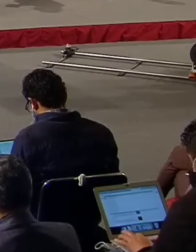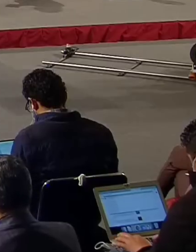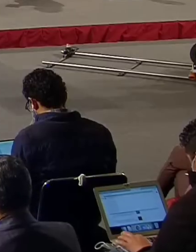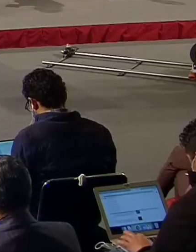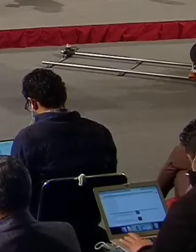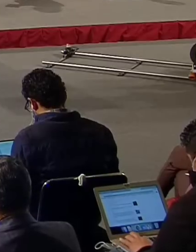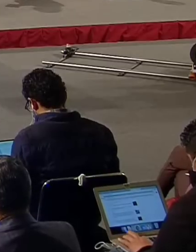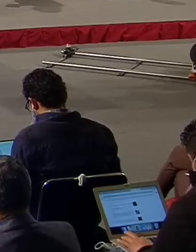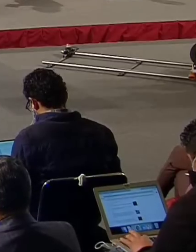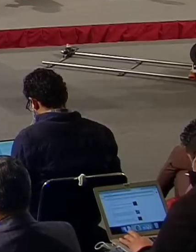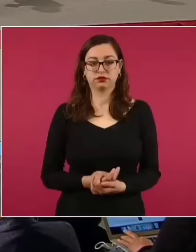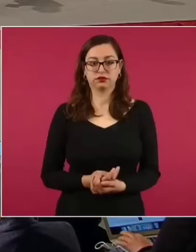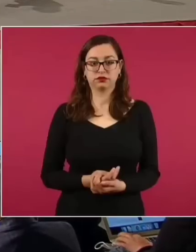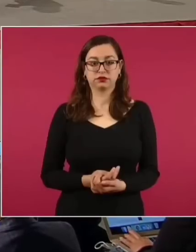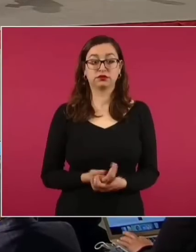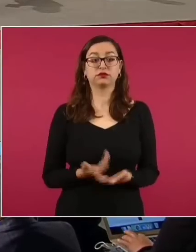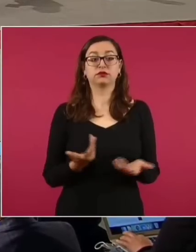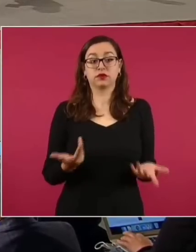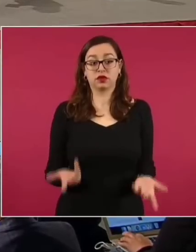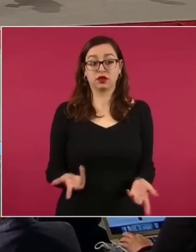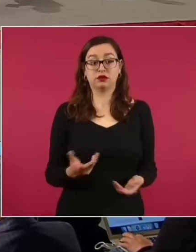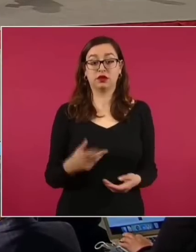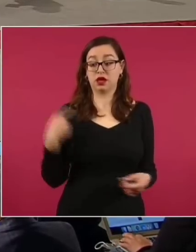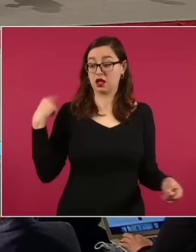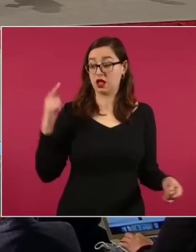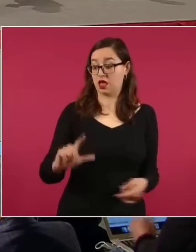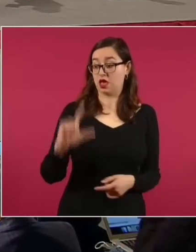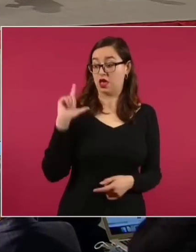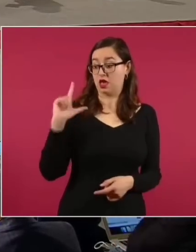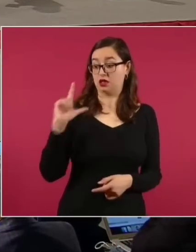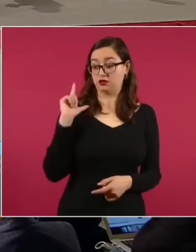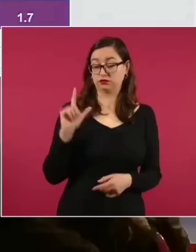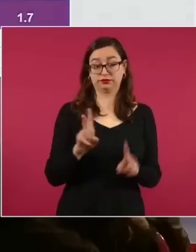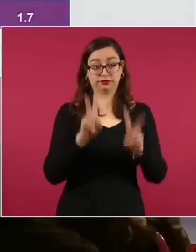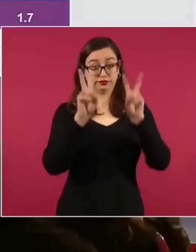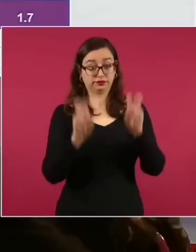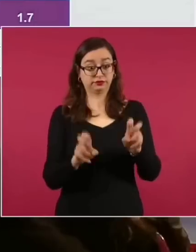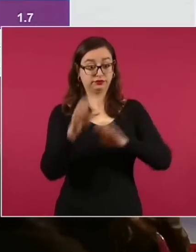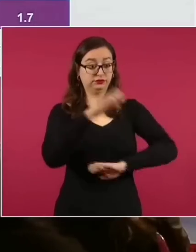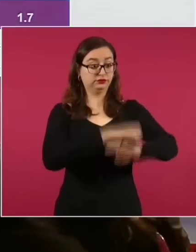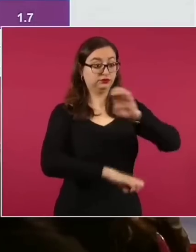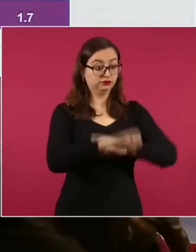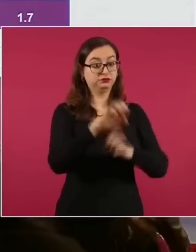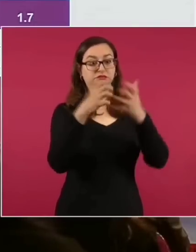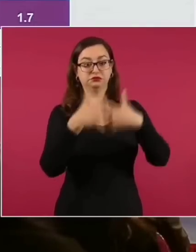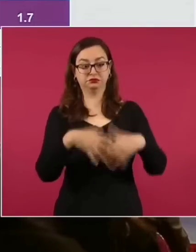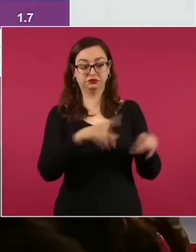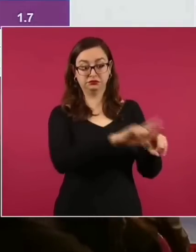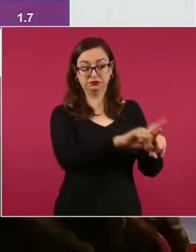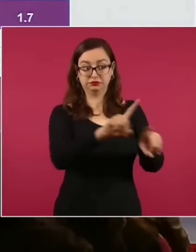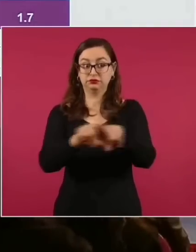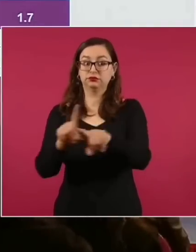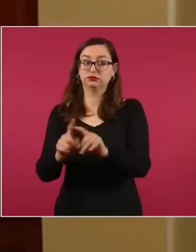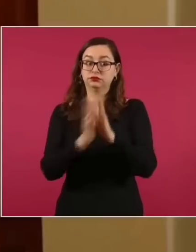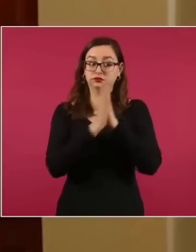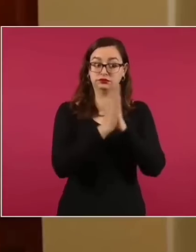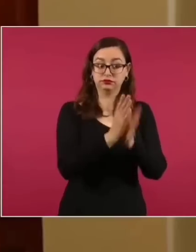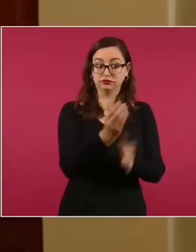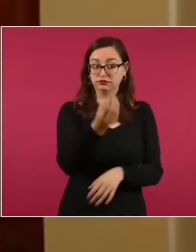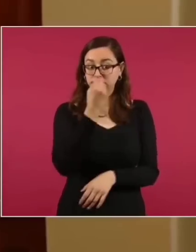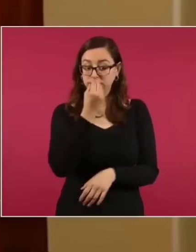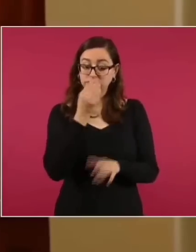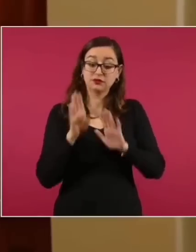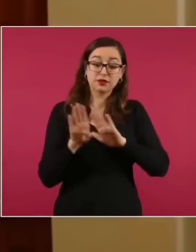con empresarios para garantizar que la canasta básica de 24 productos mantengo un precio de 1039 pesos hasta febrero